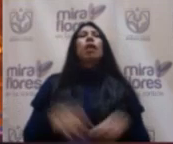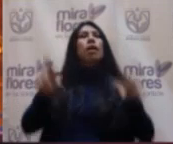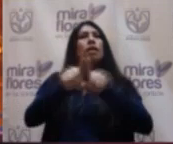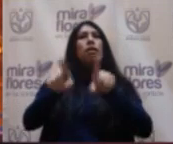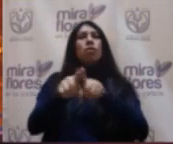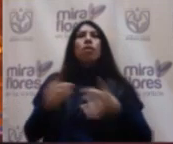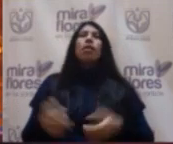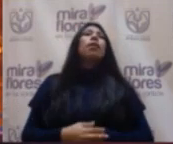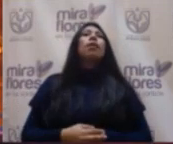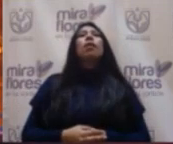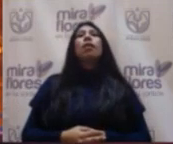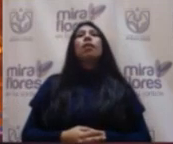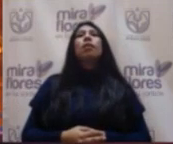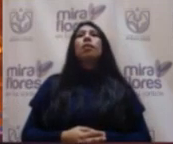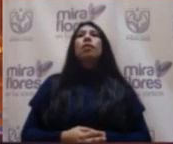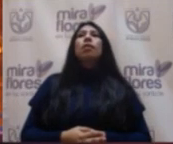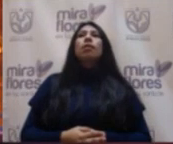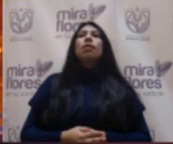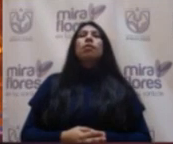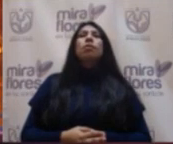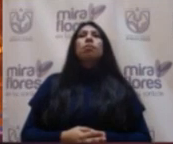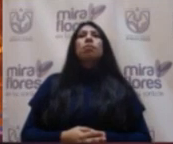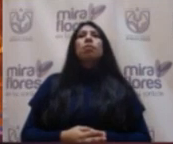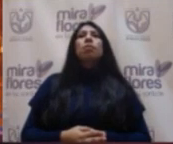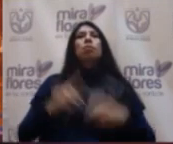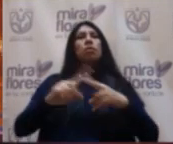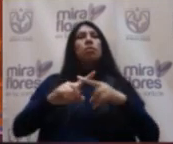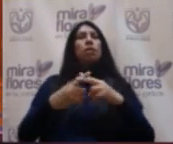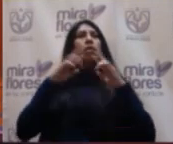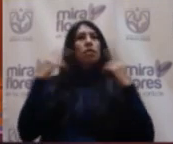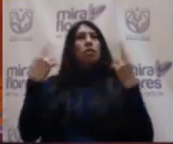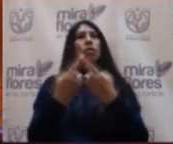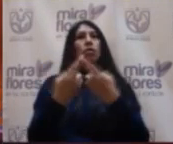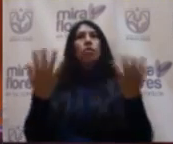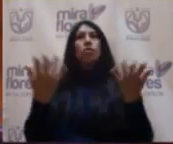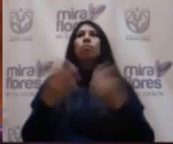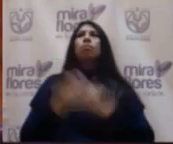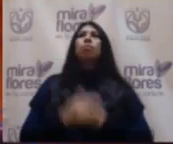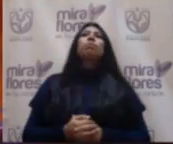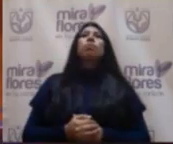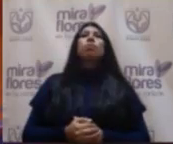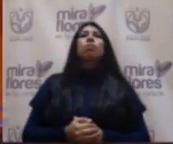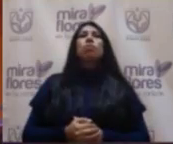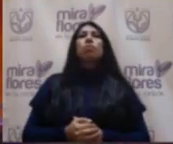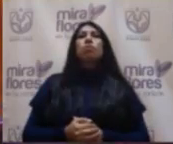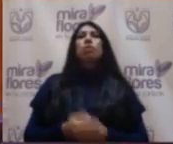ahora sí entramos en lo que es la materia de la sesión. Tenemos